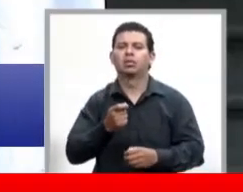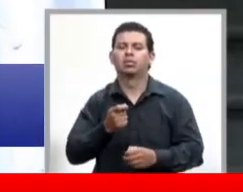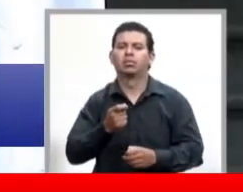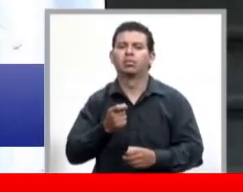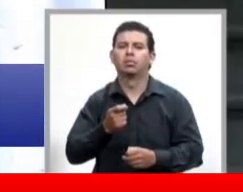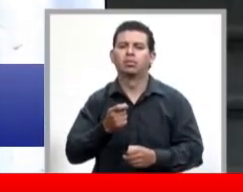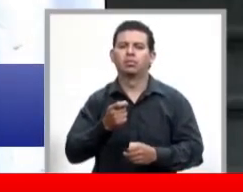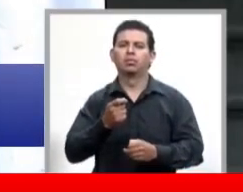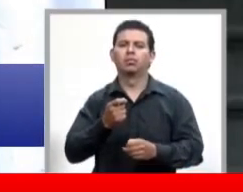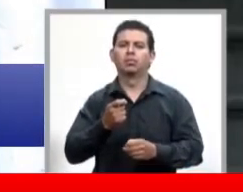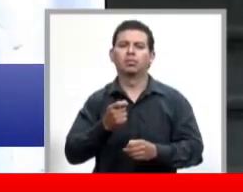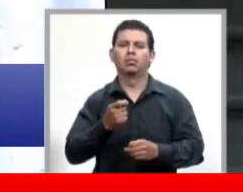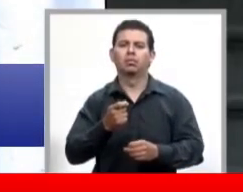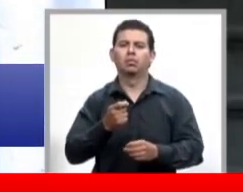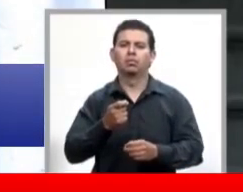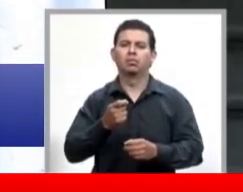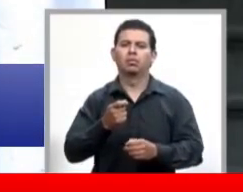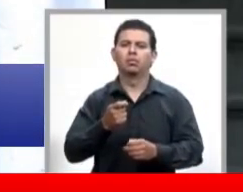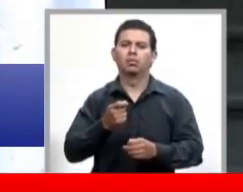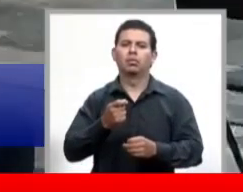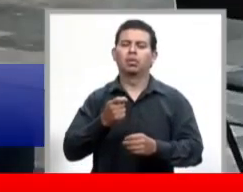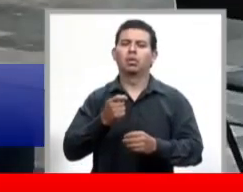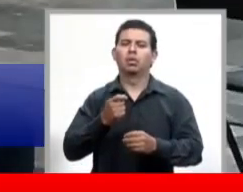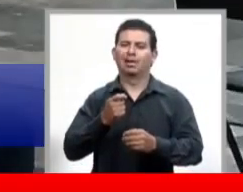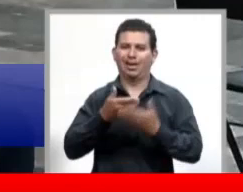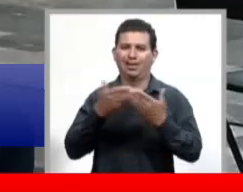población están siendo efectivas.